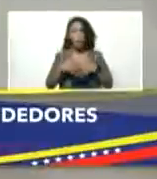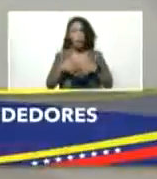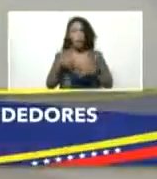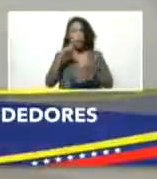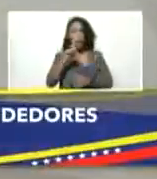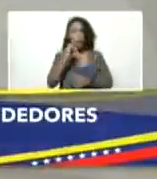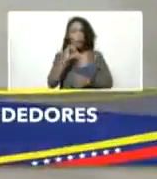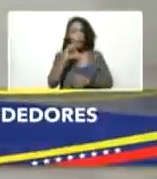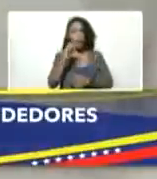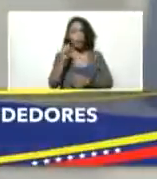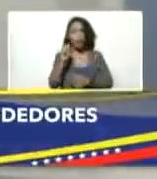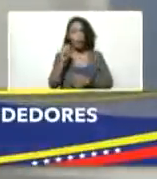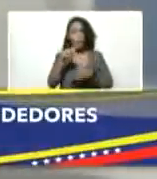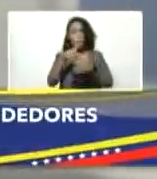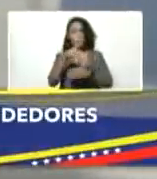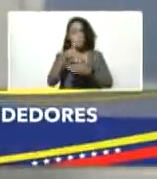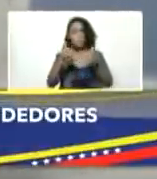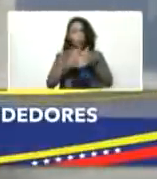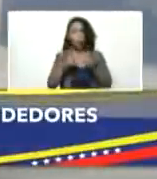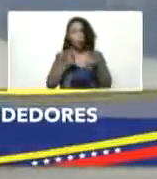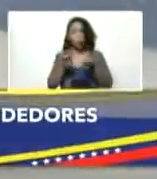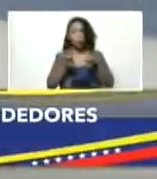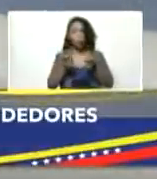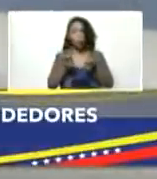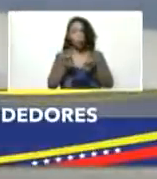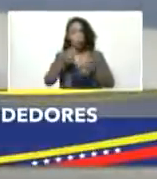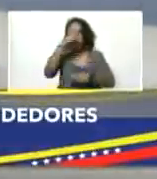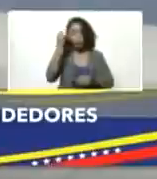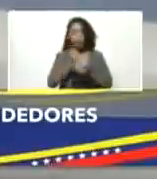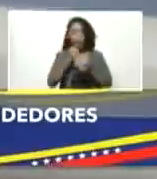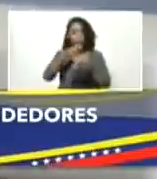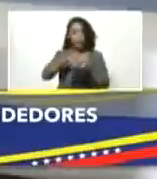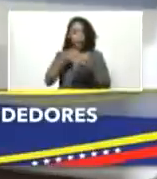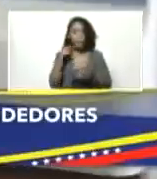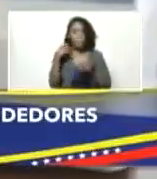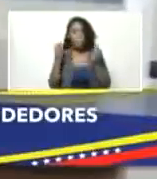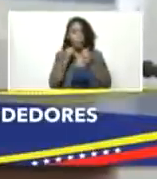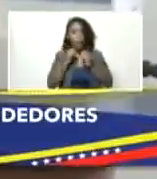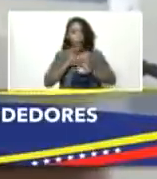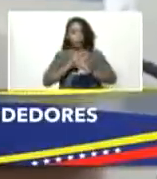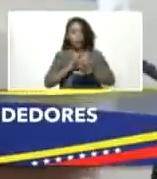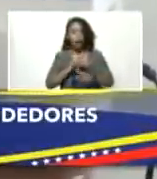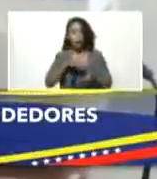que es una empresa bajo control obrero en el estado Mérida, quien ya recibió el financiamiento para